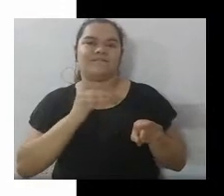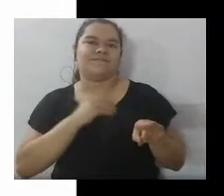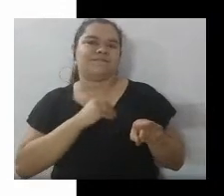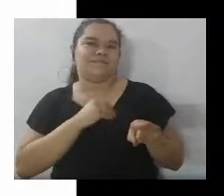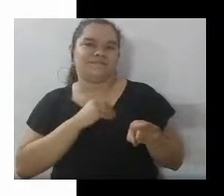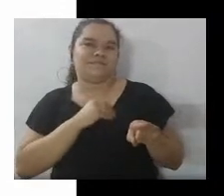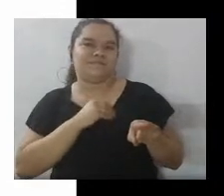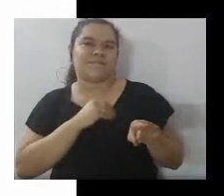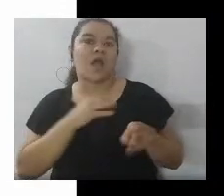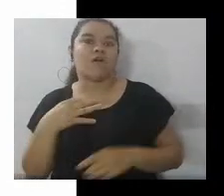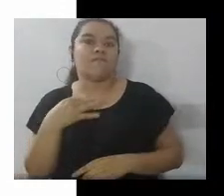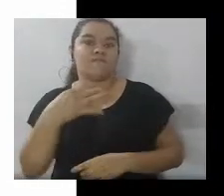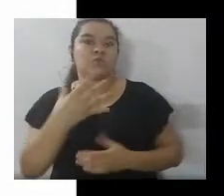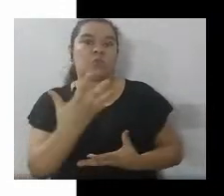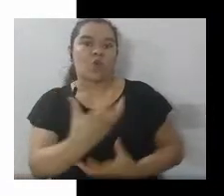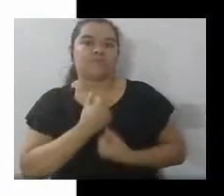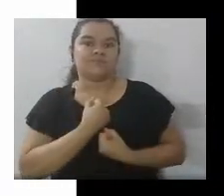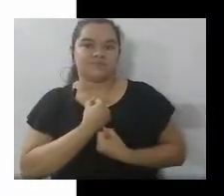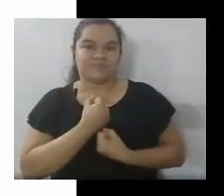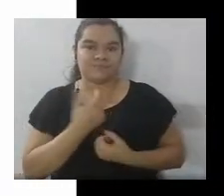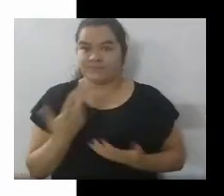nuestro futuro, ¿no?